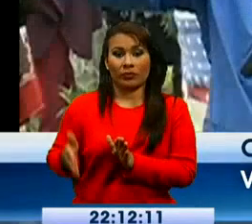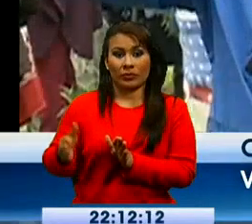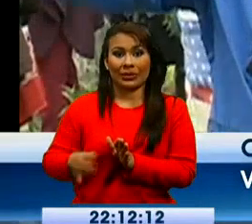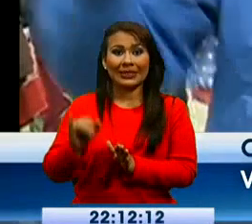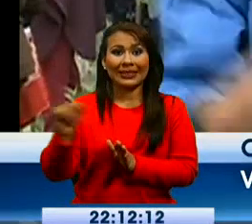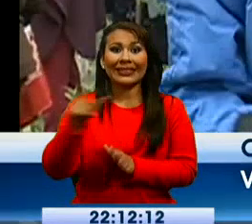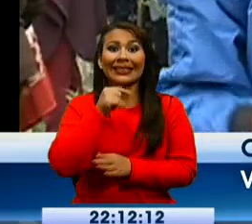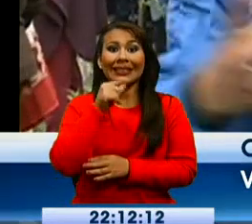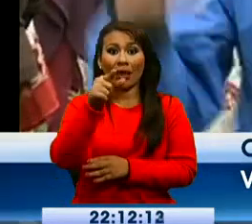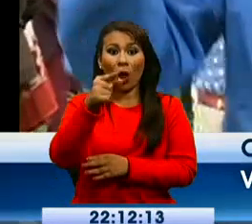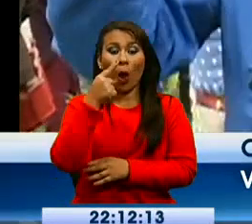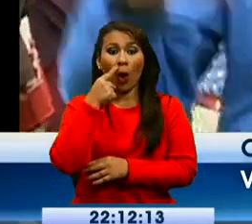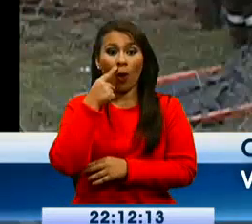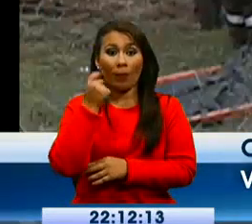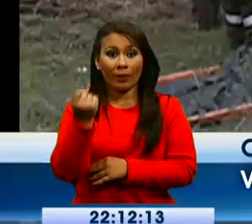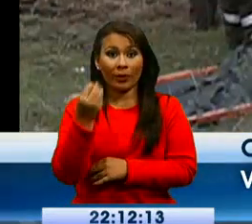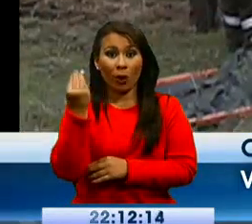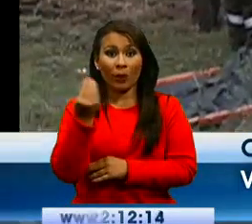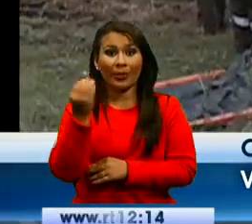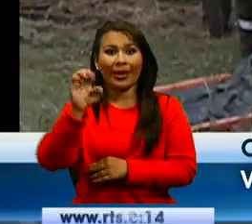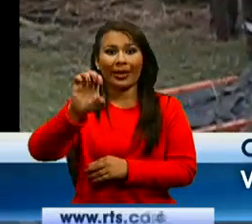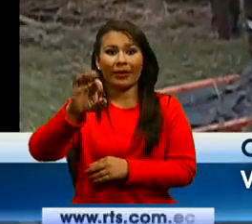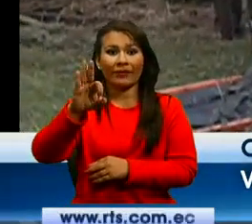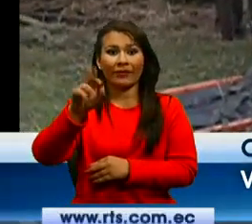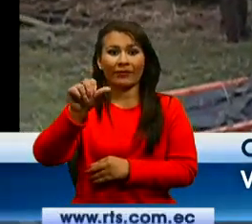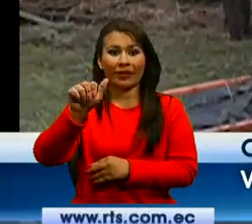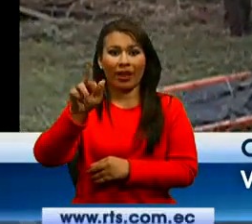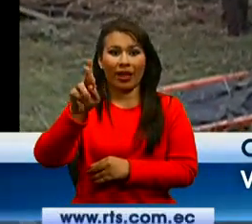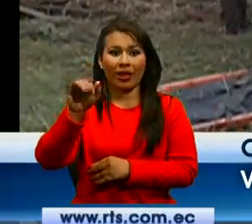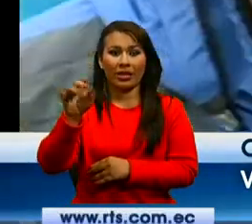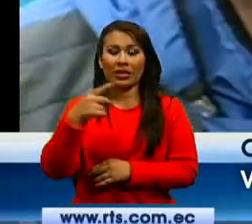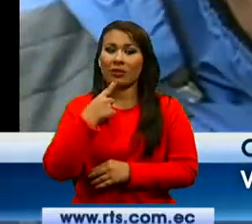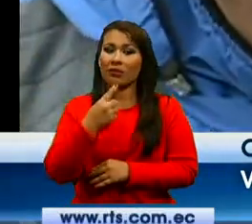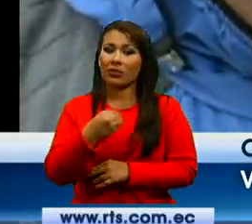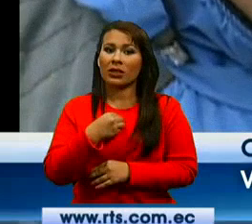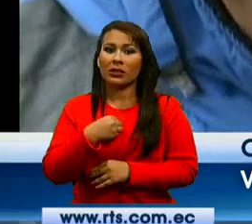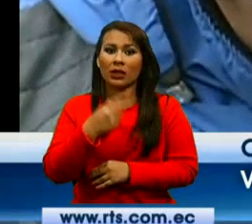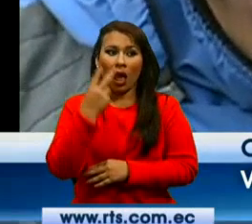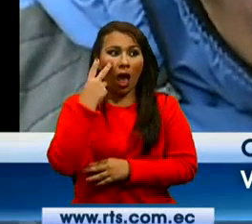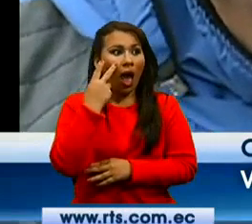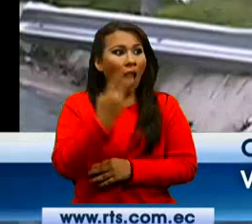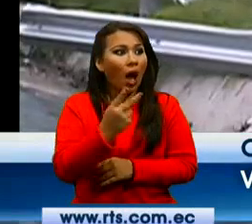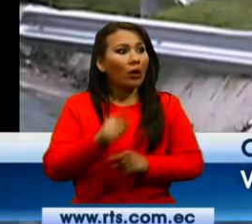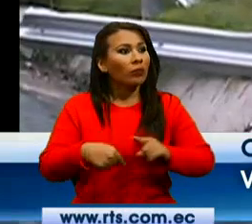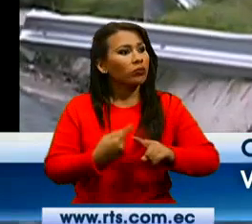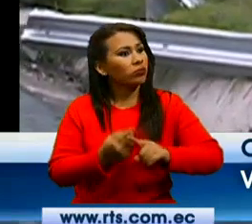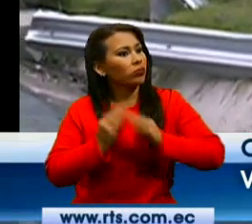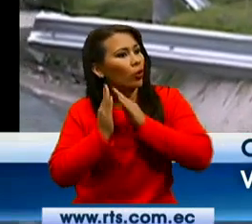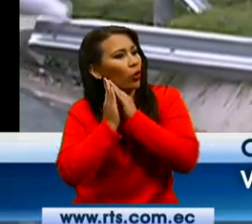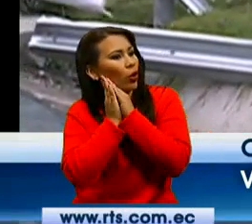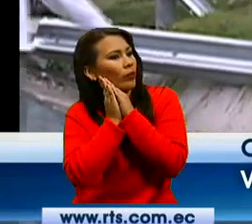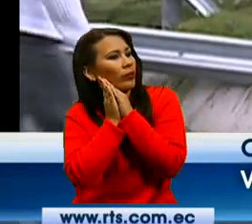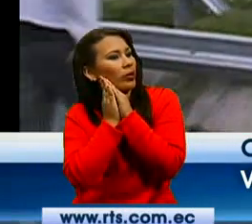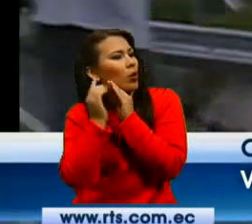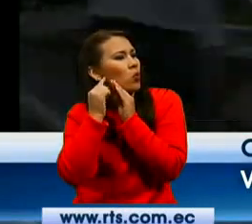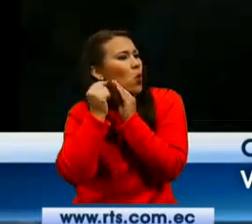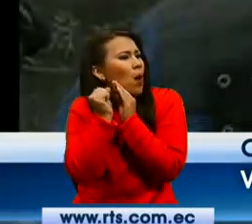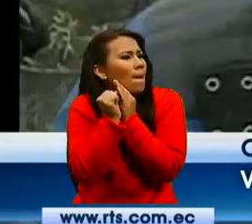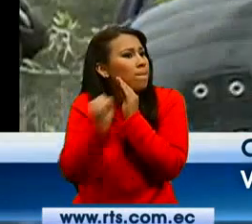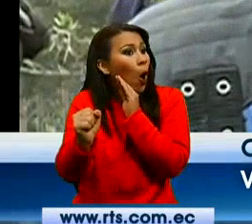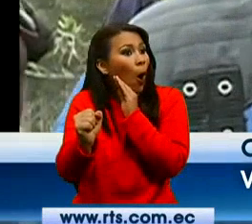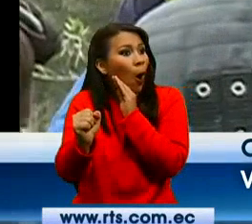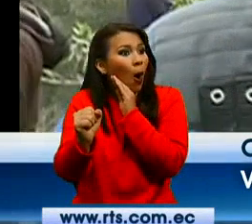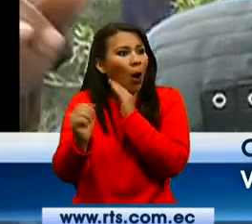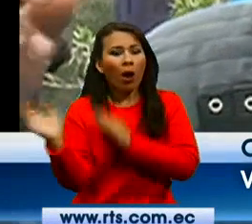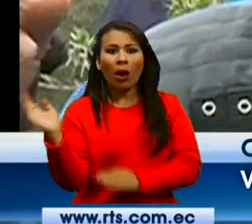Efraín Guano vive cerca del lugar donde ocurrió este lamentable accidente. Mientras dormía, se despertó con un gran estruendo. Al